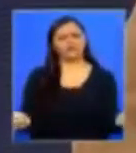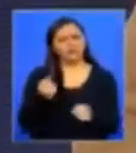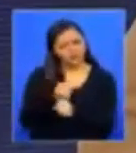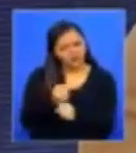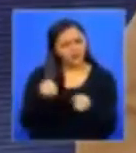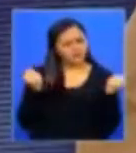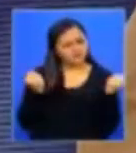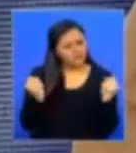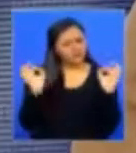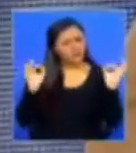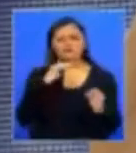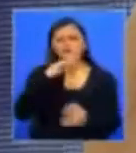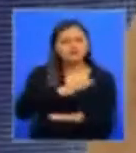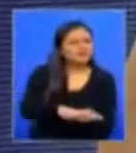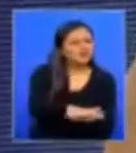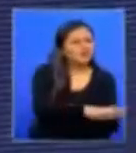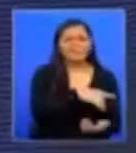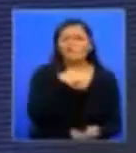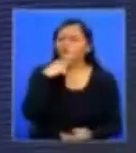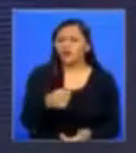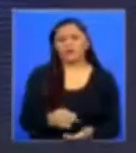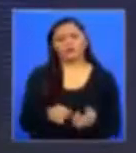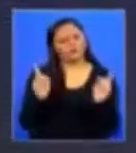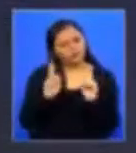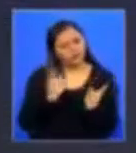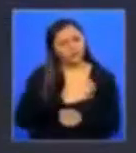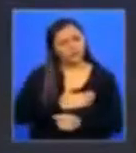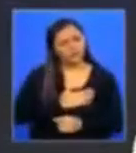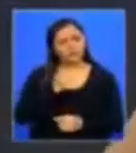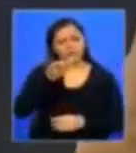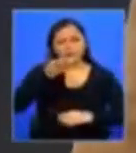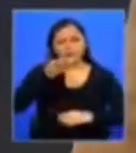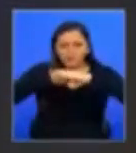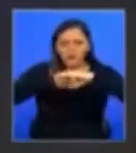juntos por Huaquillas, Centinela sin relevo, la puerta de entrada a la patria. Todos juntos a trabajar.